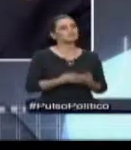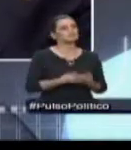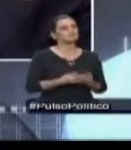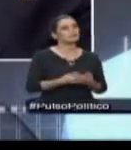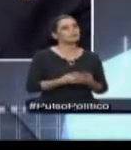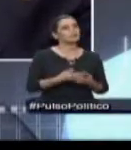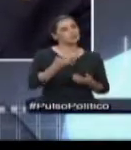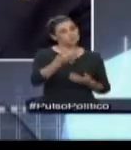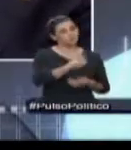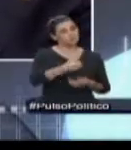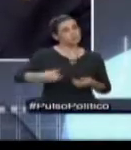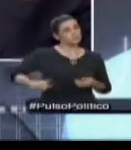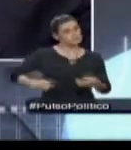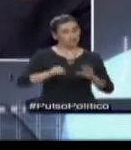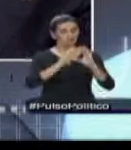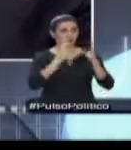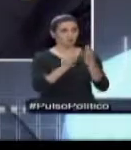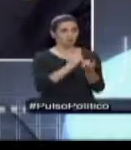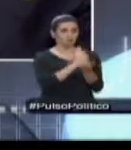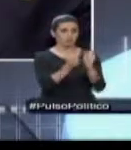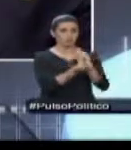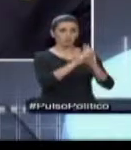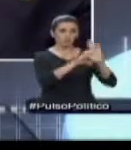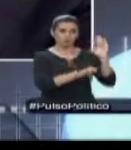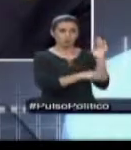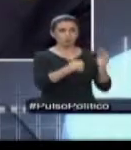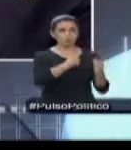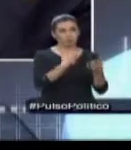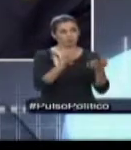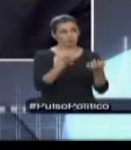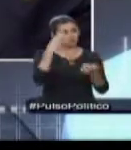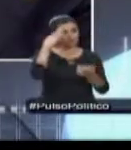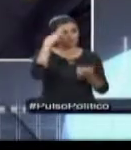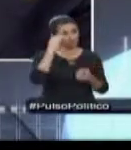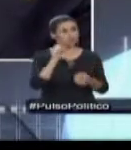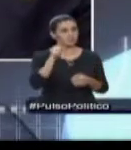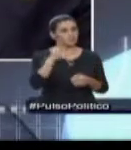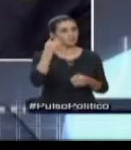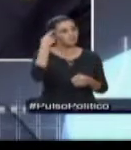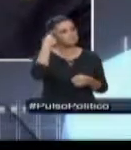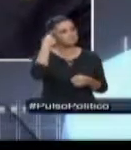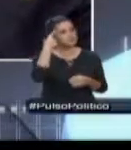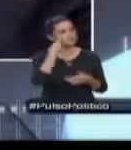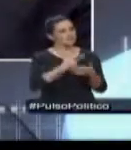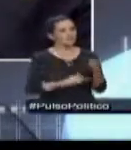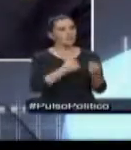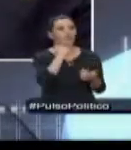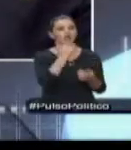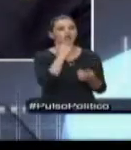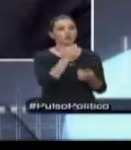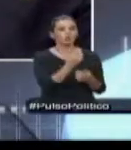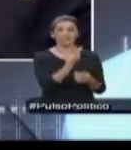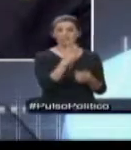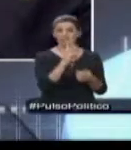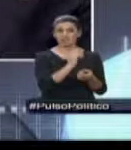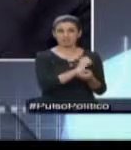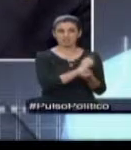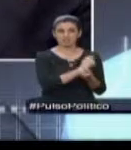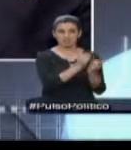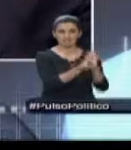preside la comisión de enmiendas constitucionales yo quisiera saber si considera que alguna de las 16 enmiendas